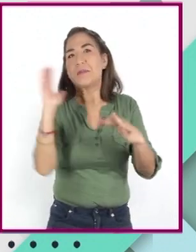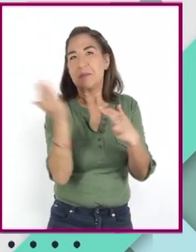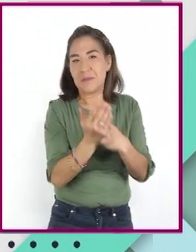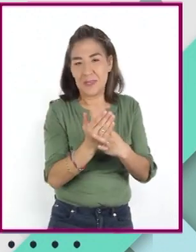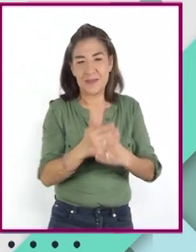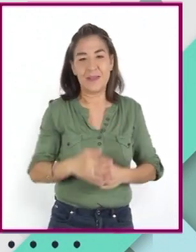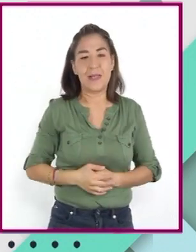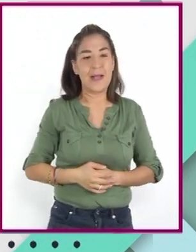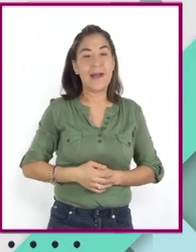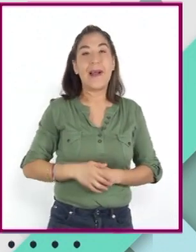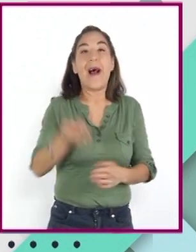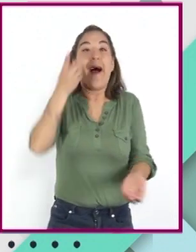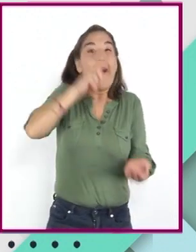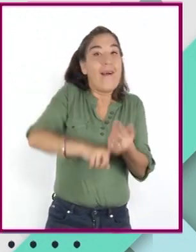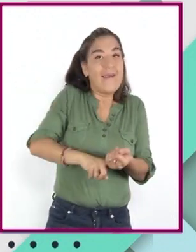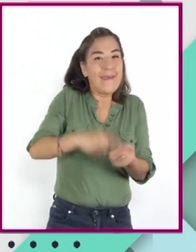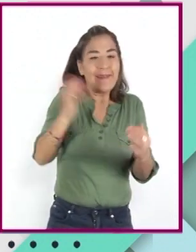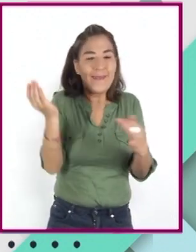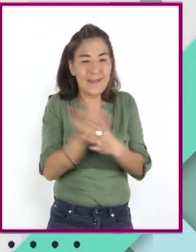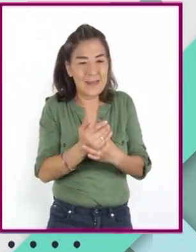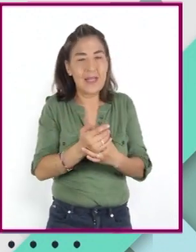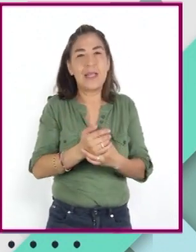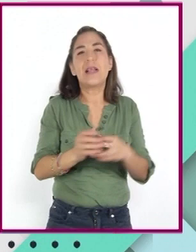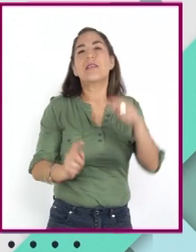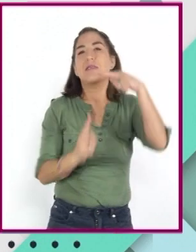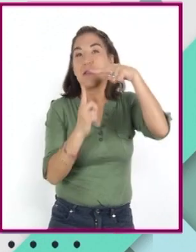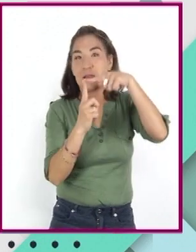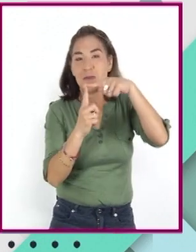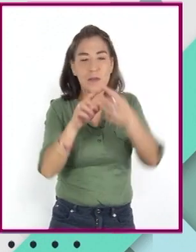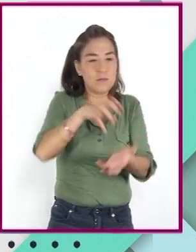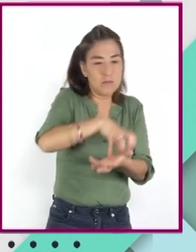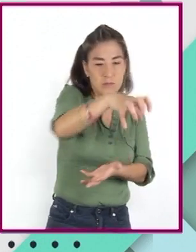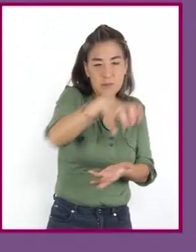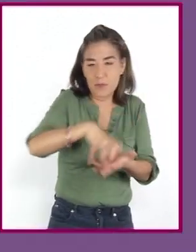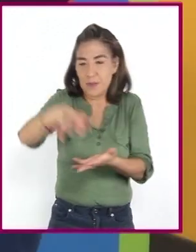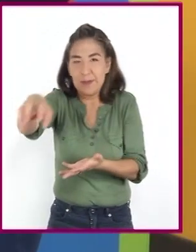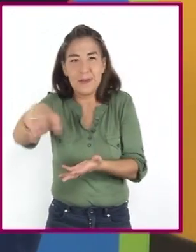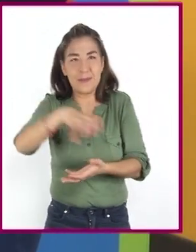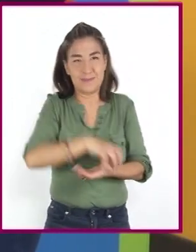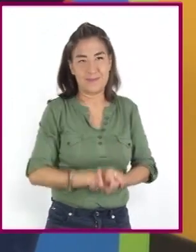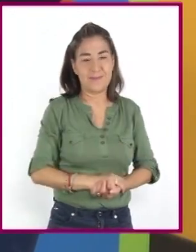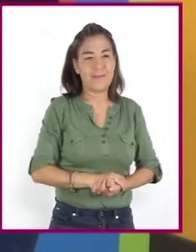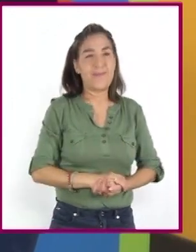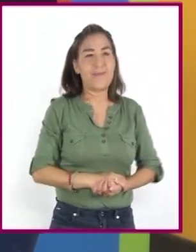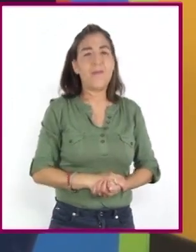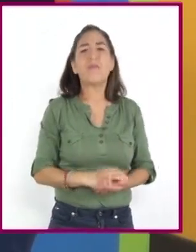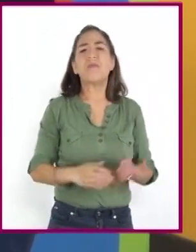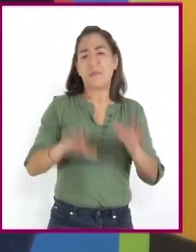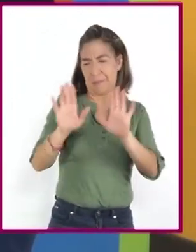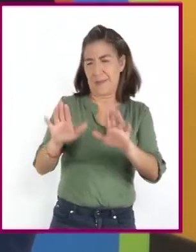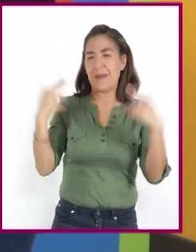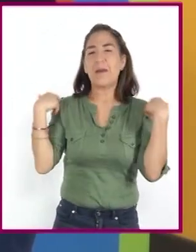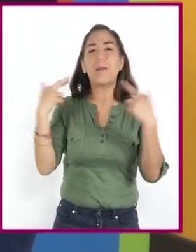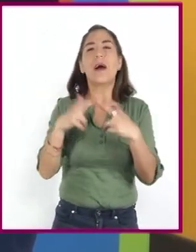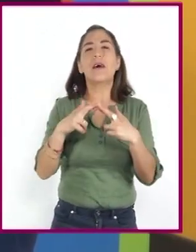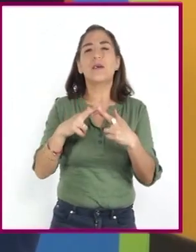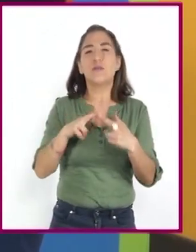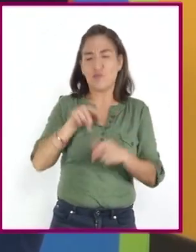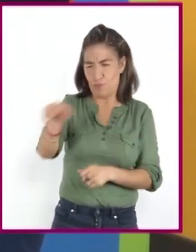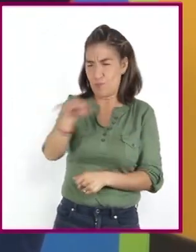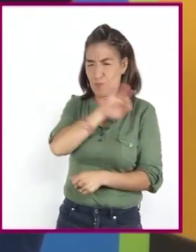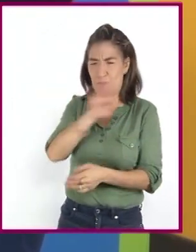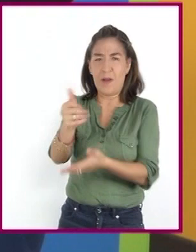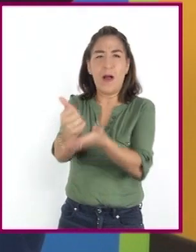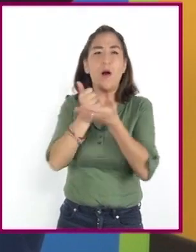parte, entre, dividir, repartir. Maestra, ¿por qué no nos ayuda para empezar